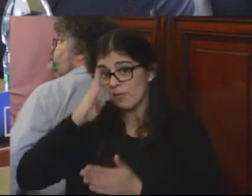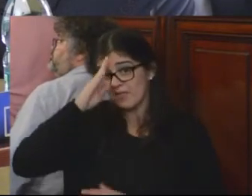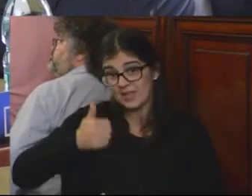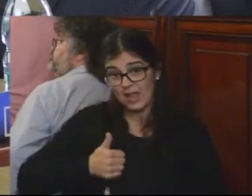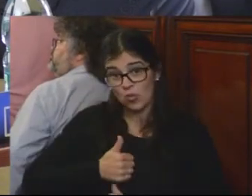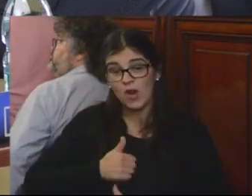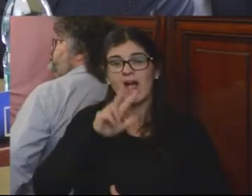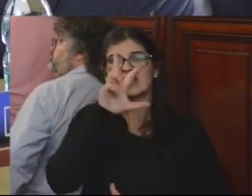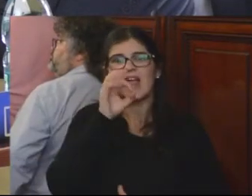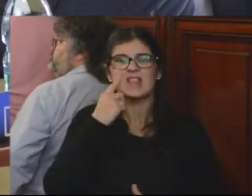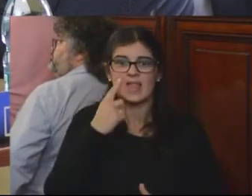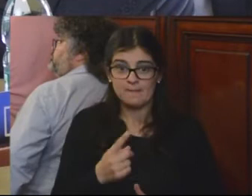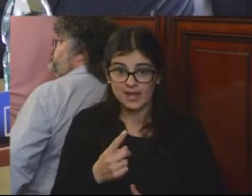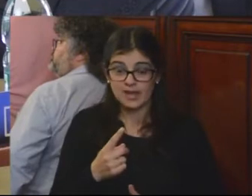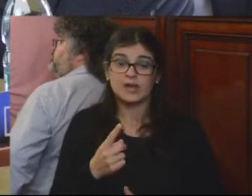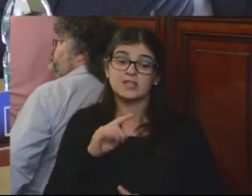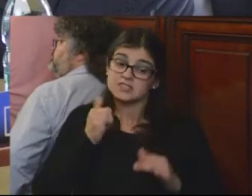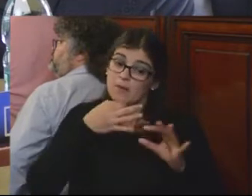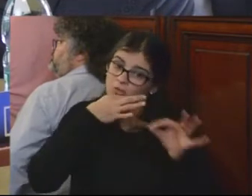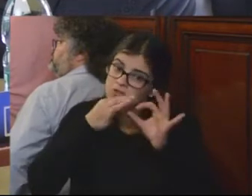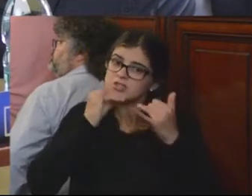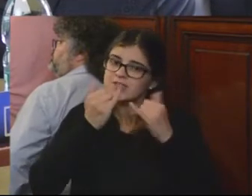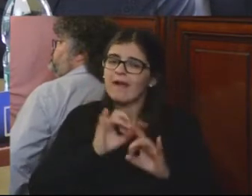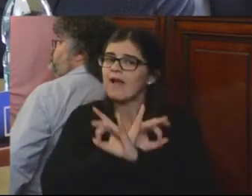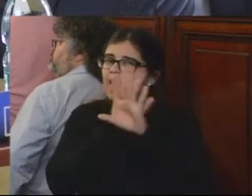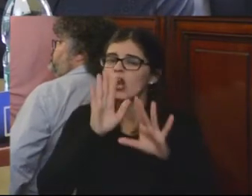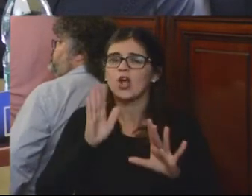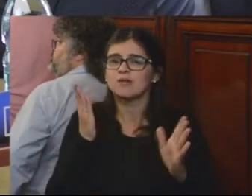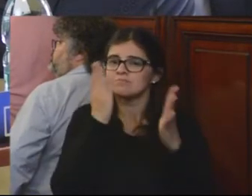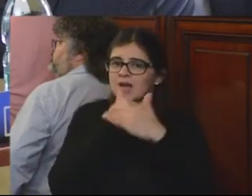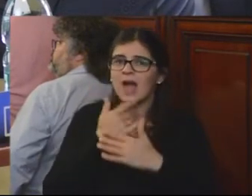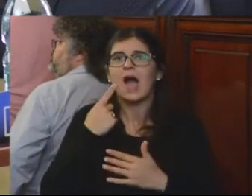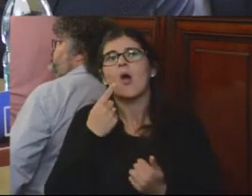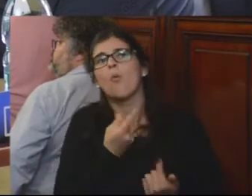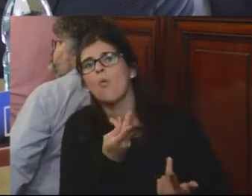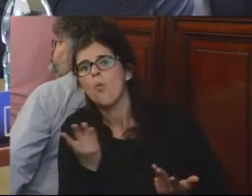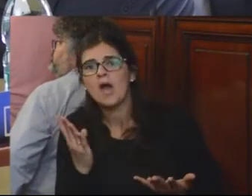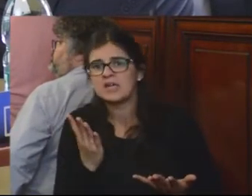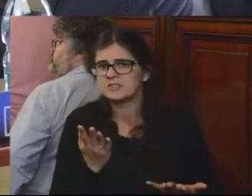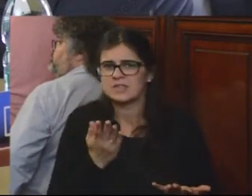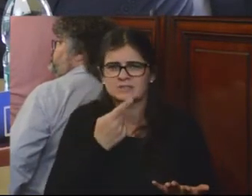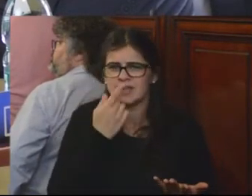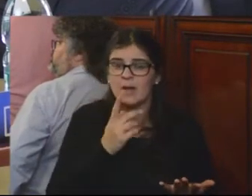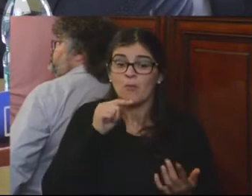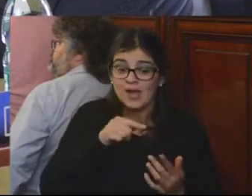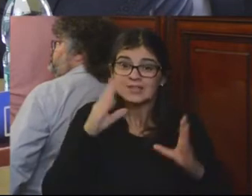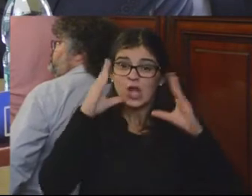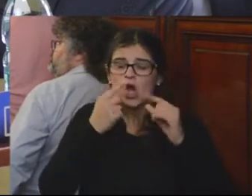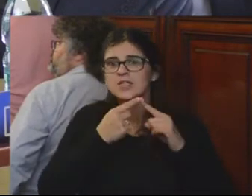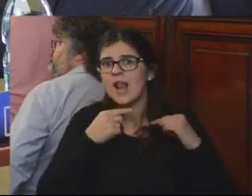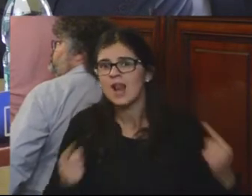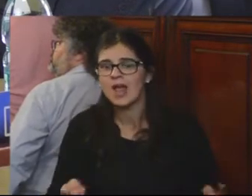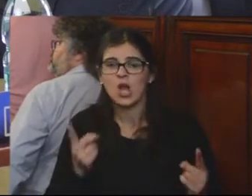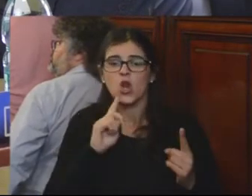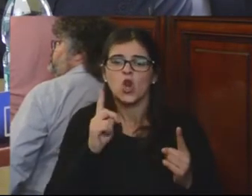fueron 30.000 hemos dicho claramente que no tiene sentido detenernos a contabilizar porque la dimensión de aquella noche larga no